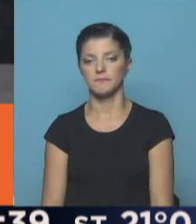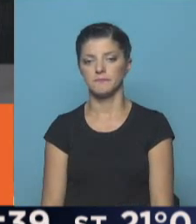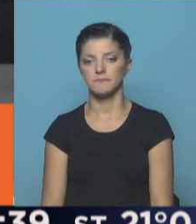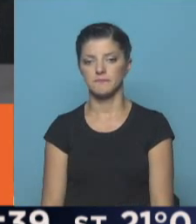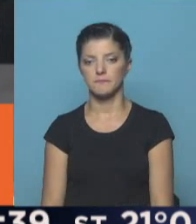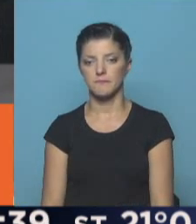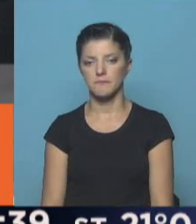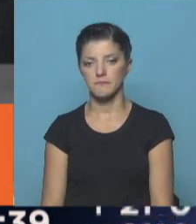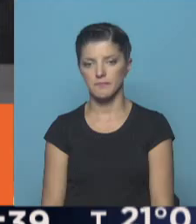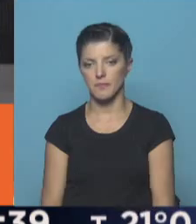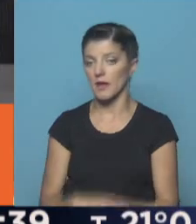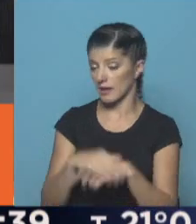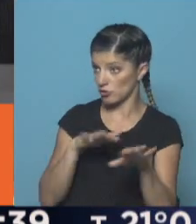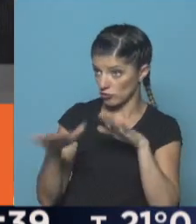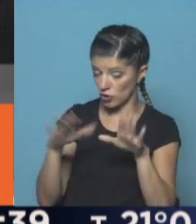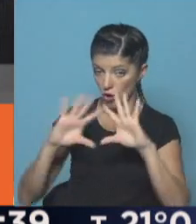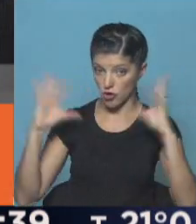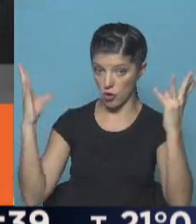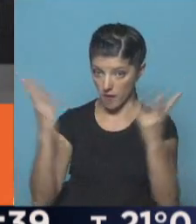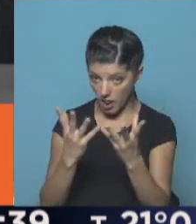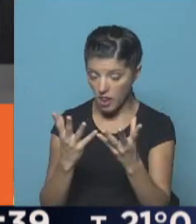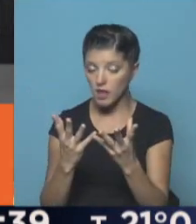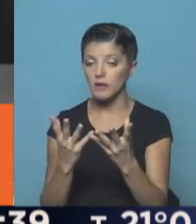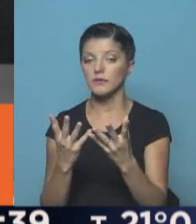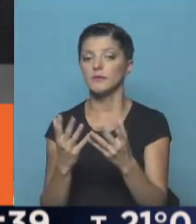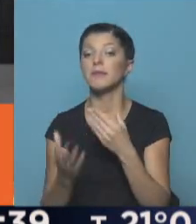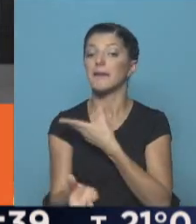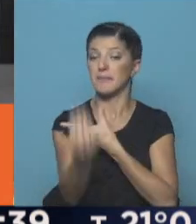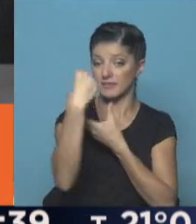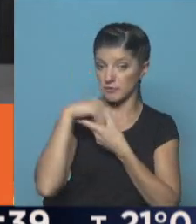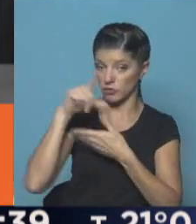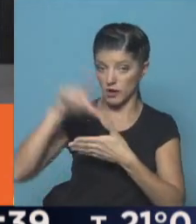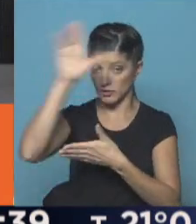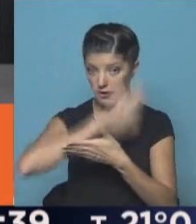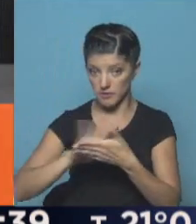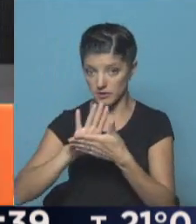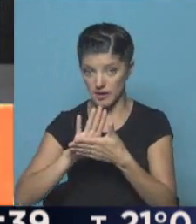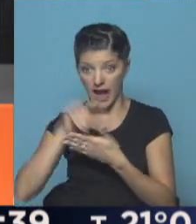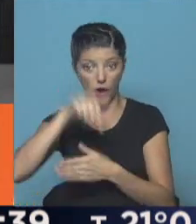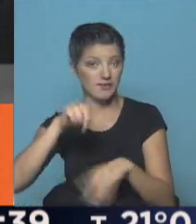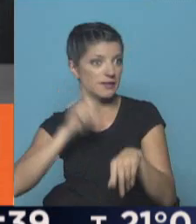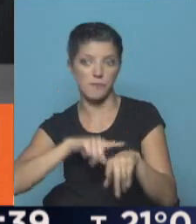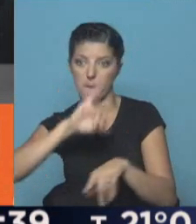Las condiciones globales para la participación latinoamericana nunca han sido mejores.